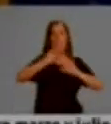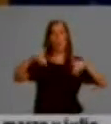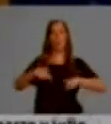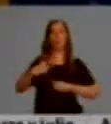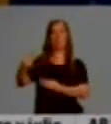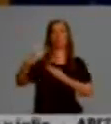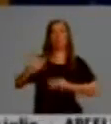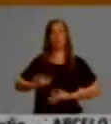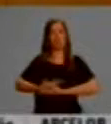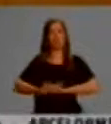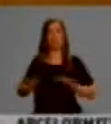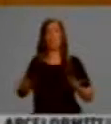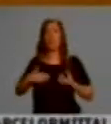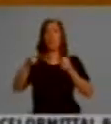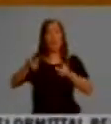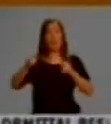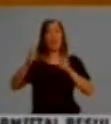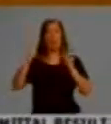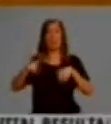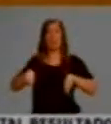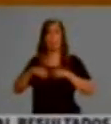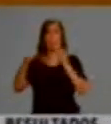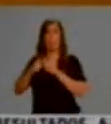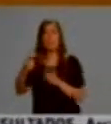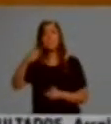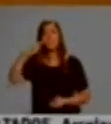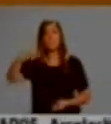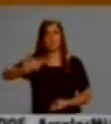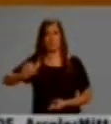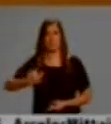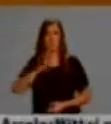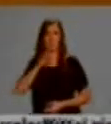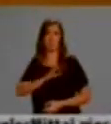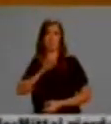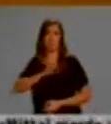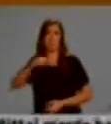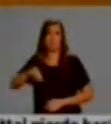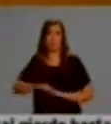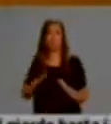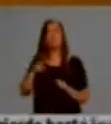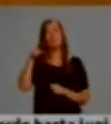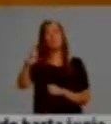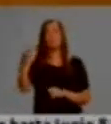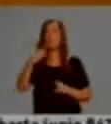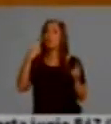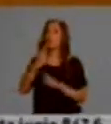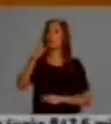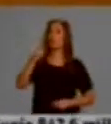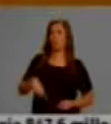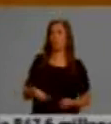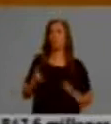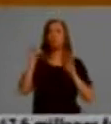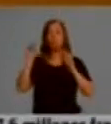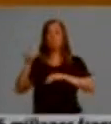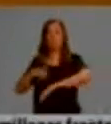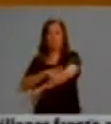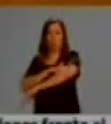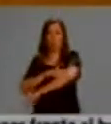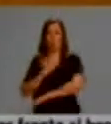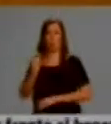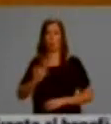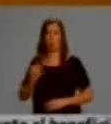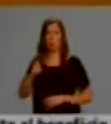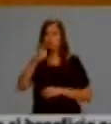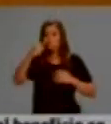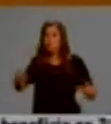la confianza de los ciudadanos. Esa es la verdad, señor presidente, y a eso también hay que responder desde un Gobierno